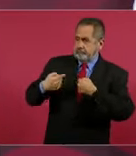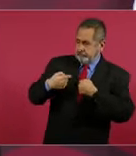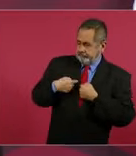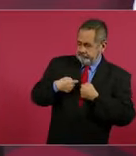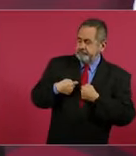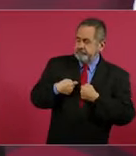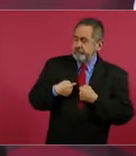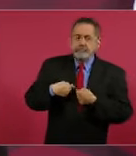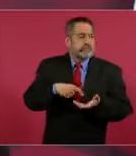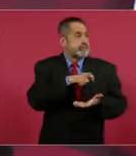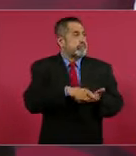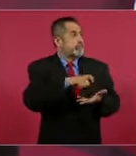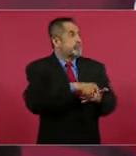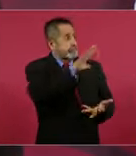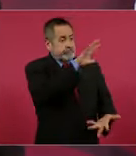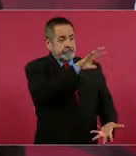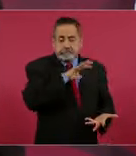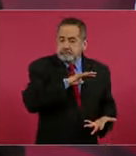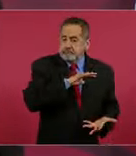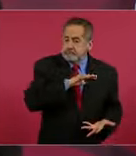hasta en los medios de información,